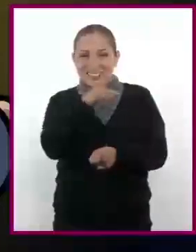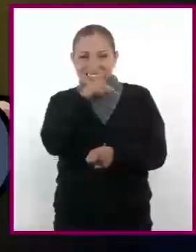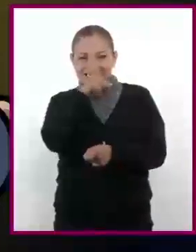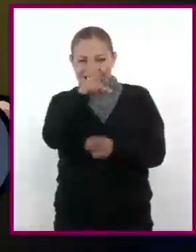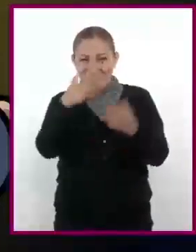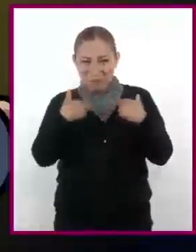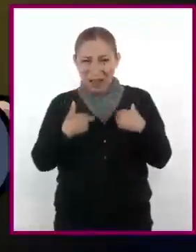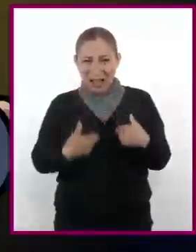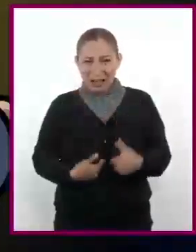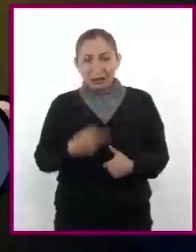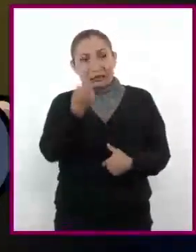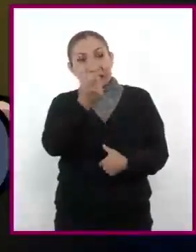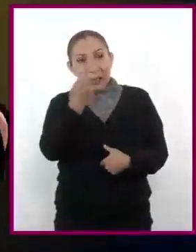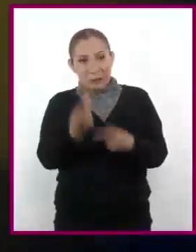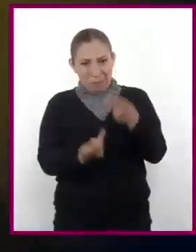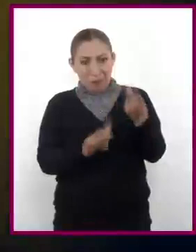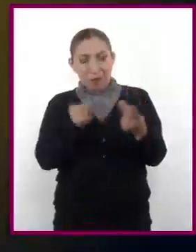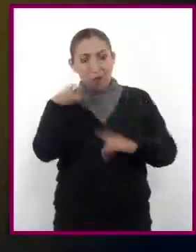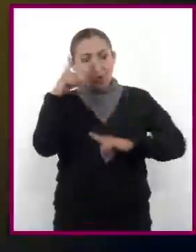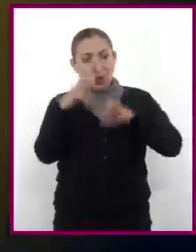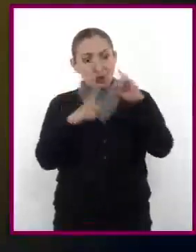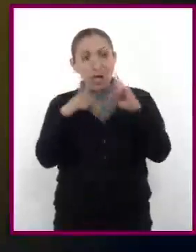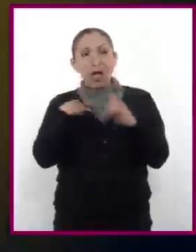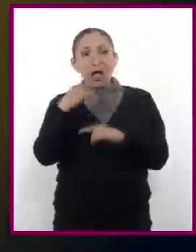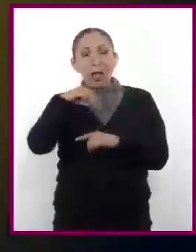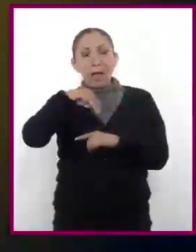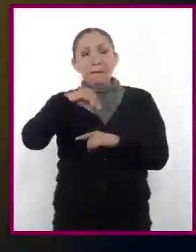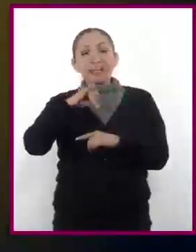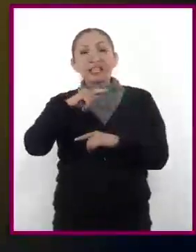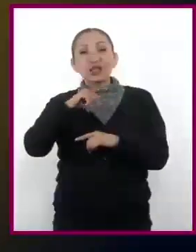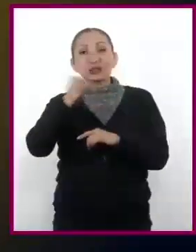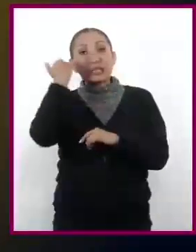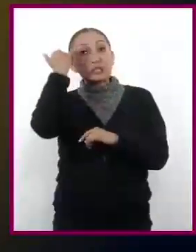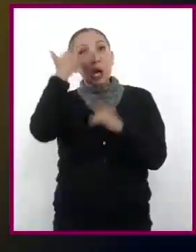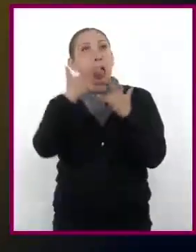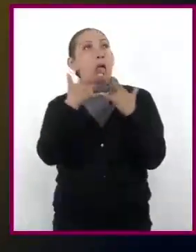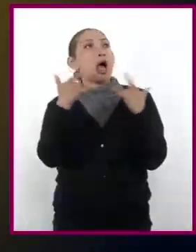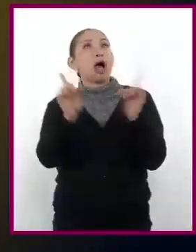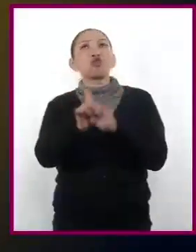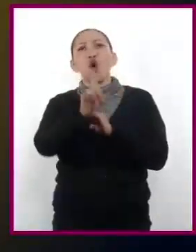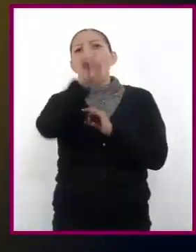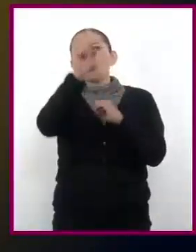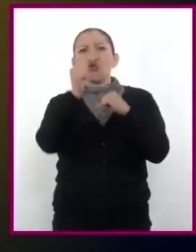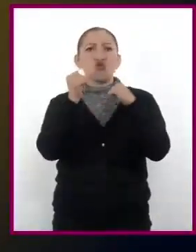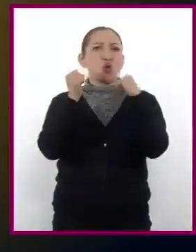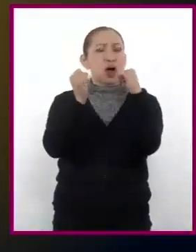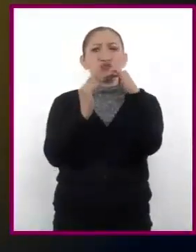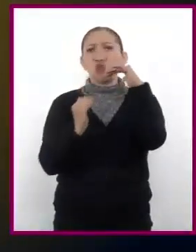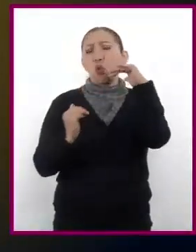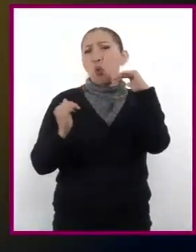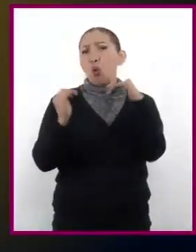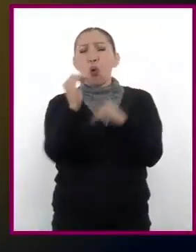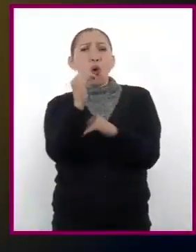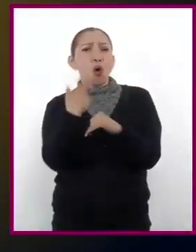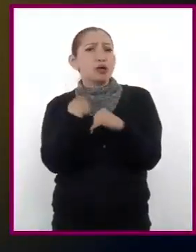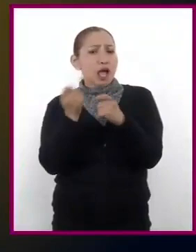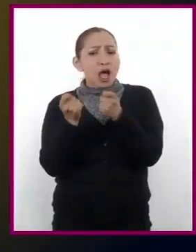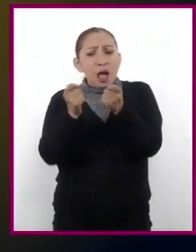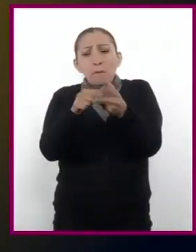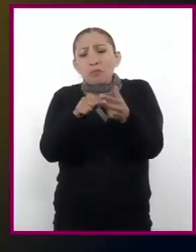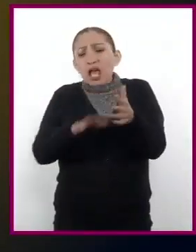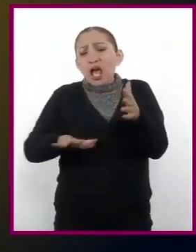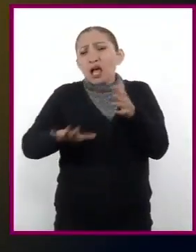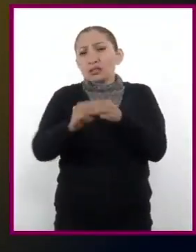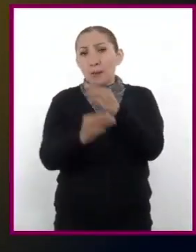que la humanidad le dio a esas preguntas fueron los mitos, épicas historias sobre dioses y seres sobrenaturales que dieron origen